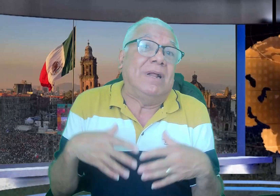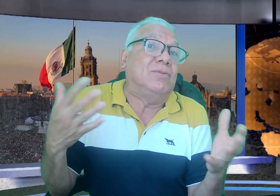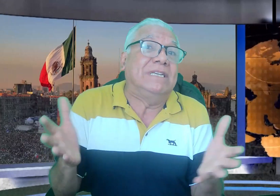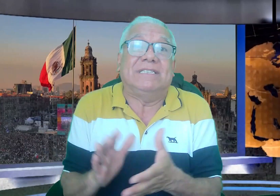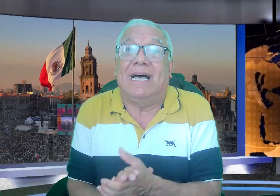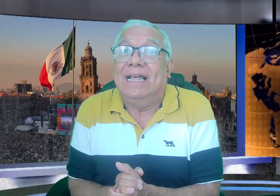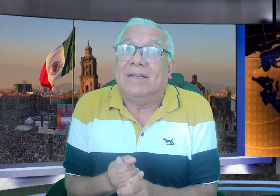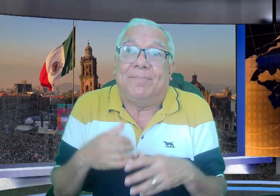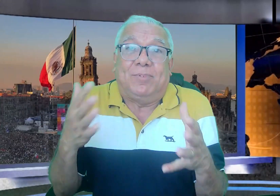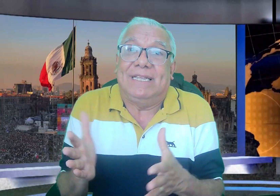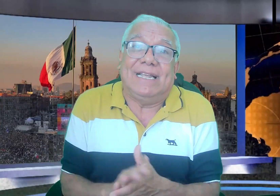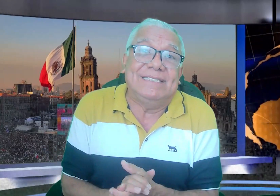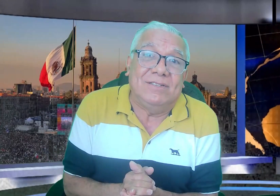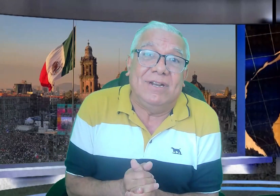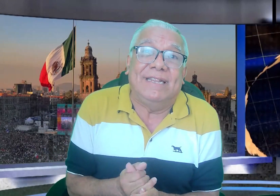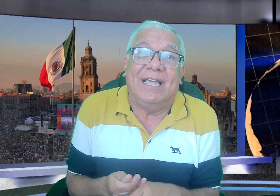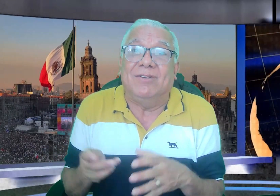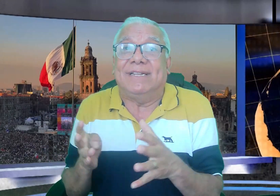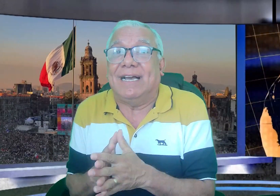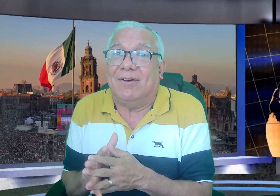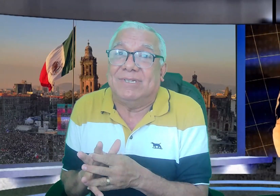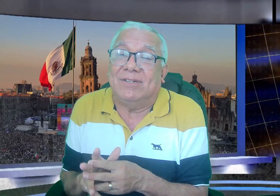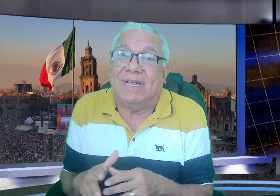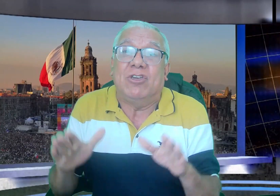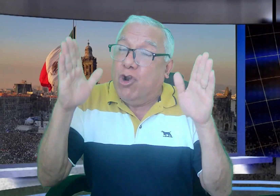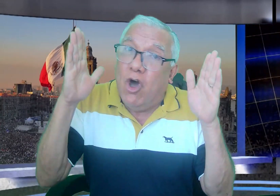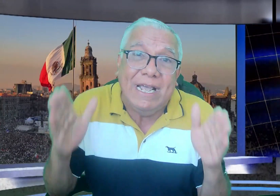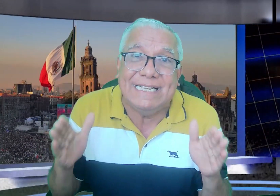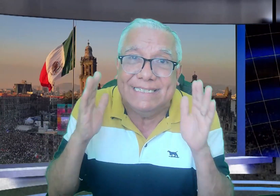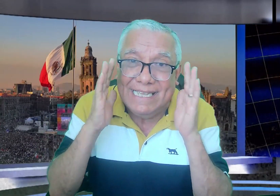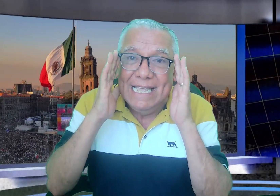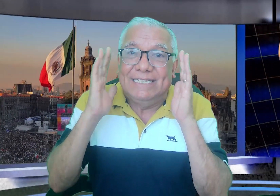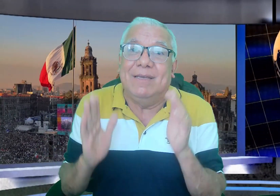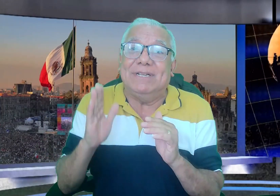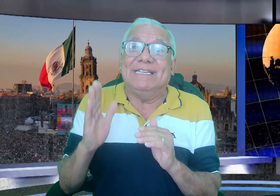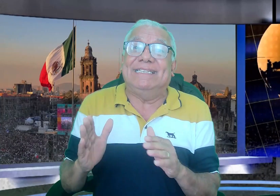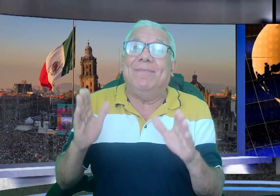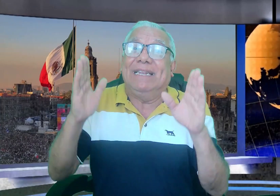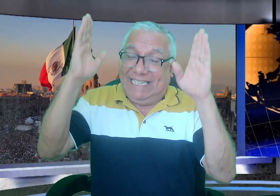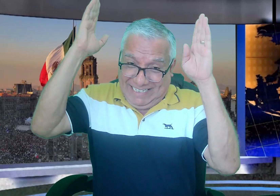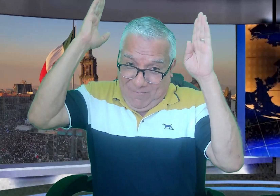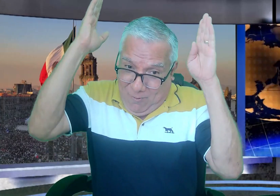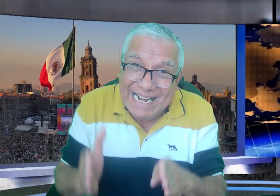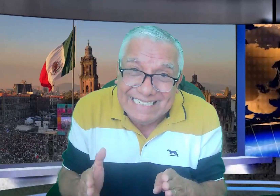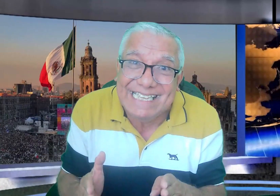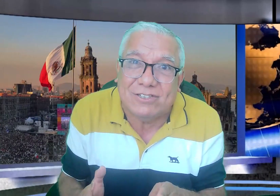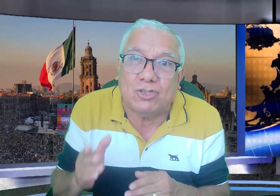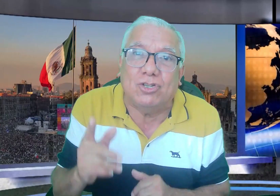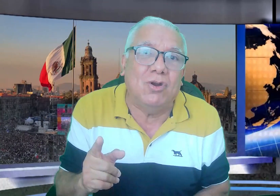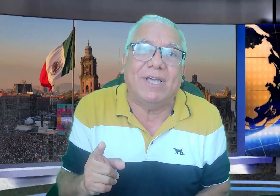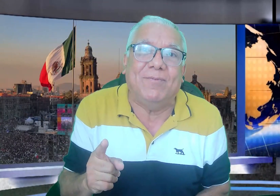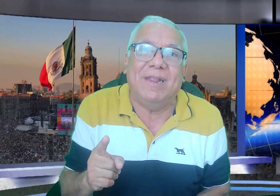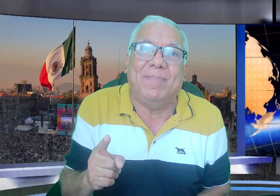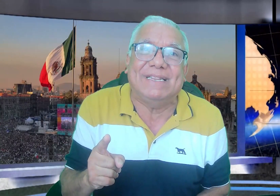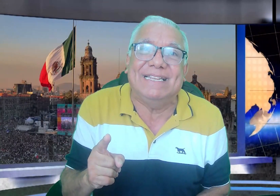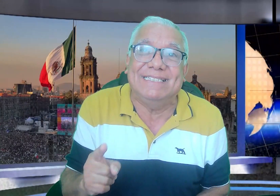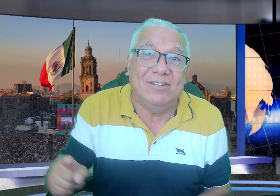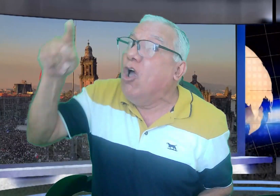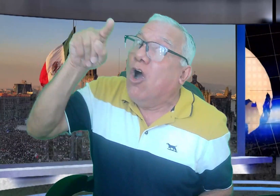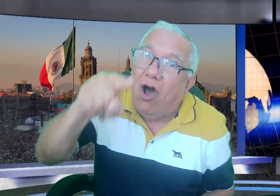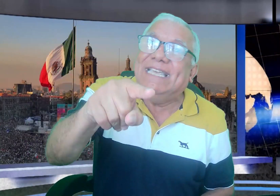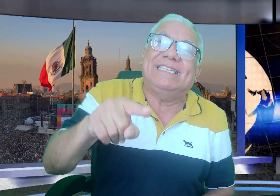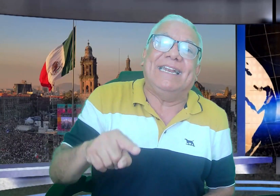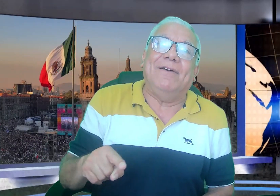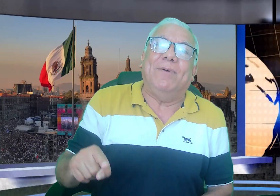López Obrador está haciéndole daño, le está causando daño. No es así. Simple y sencillamente, si fuera cierto todo lo que Felipe está